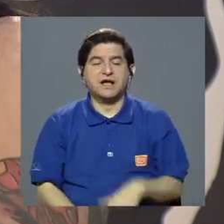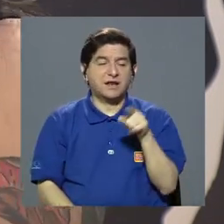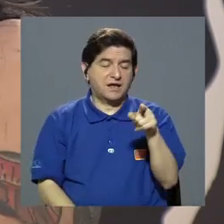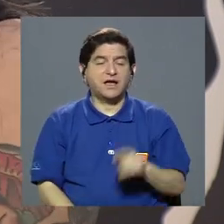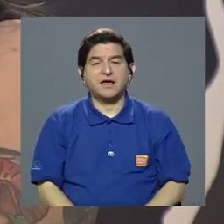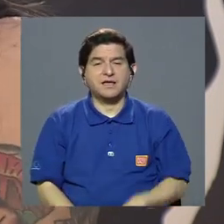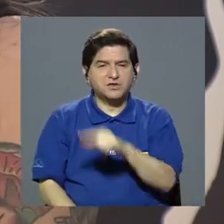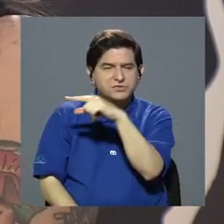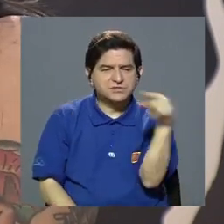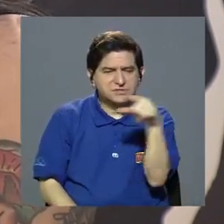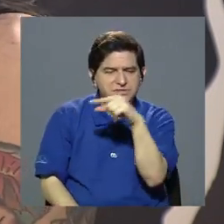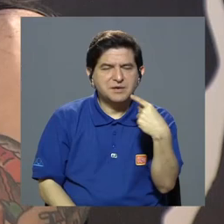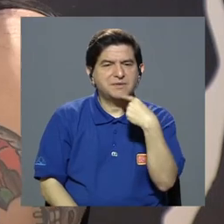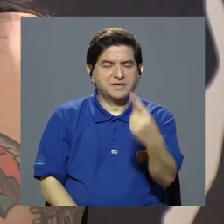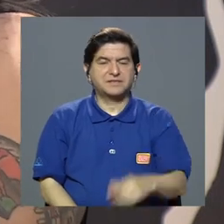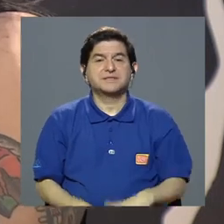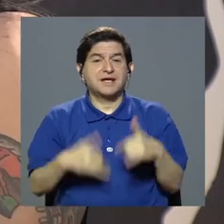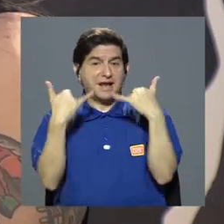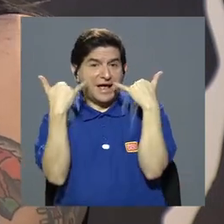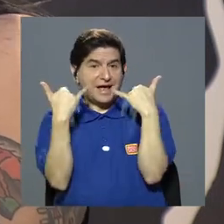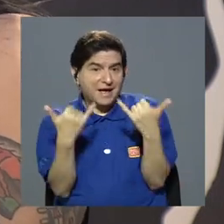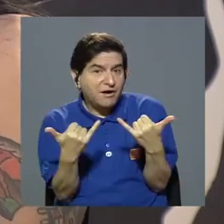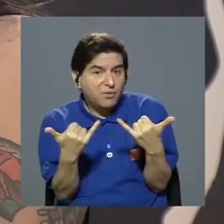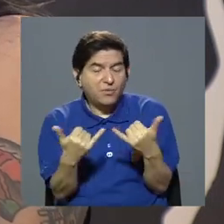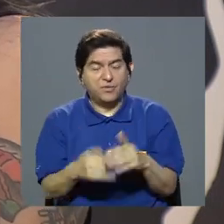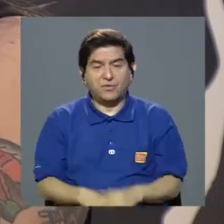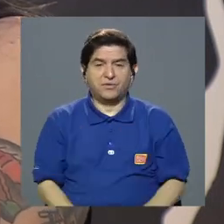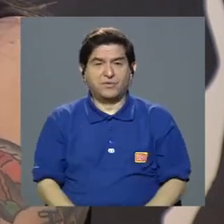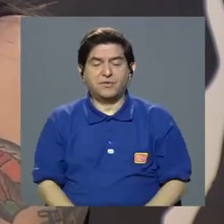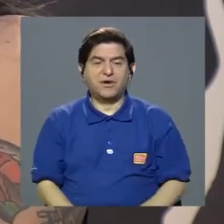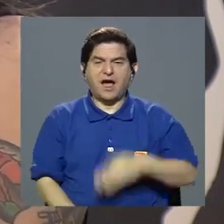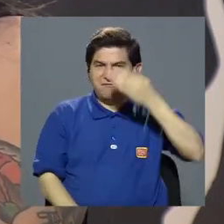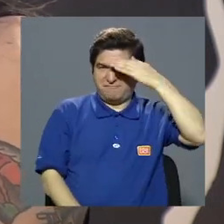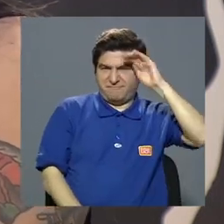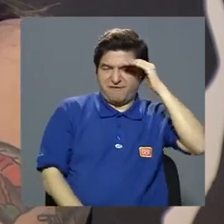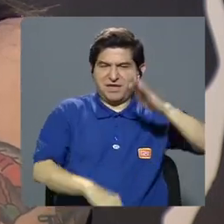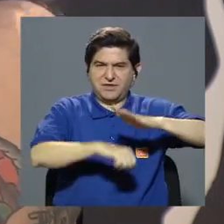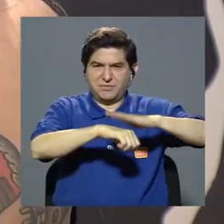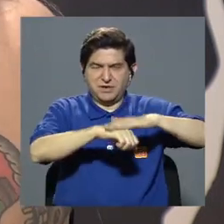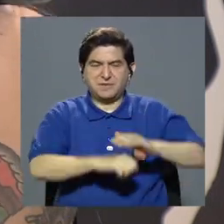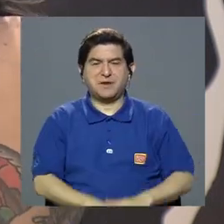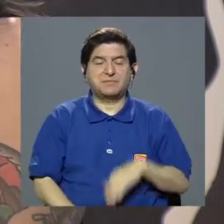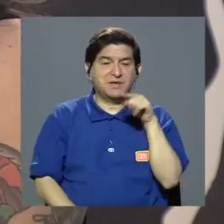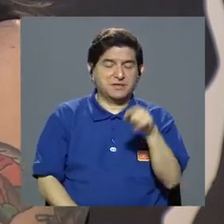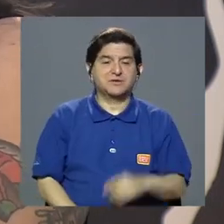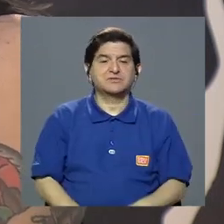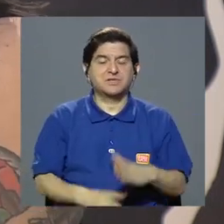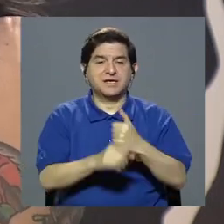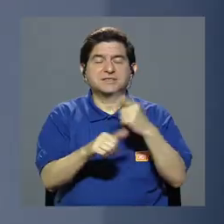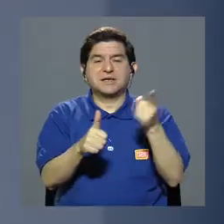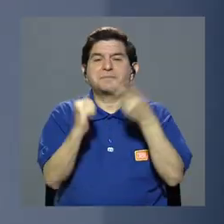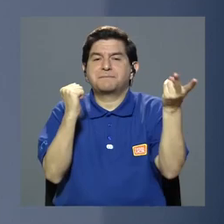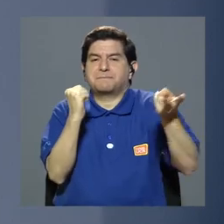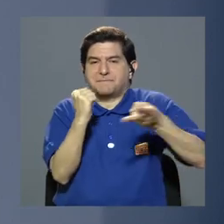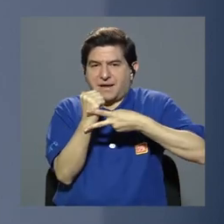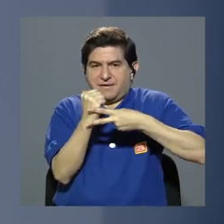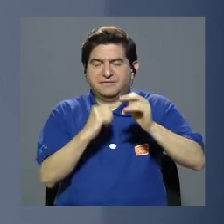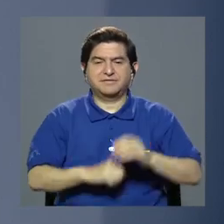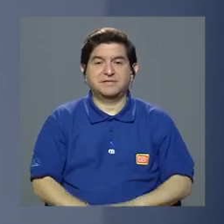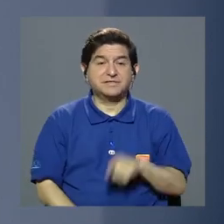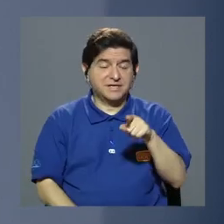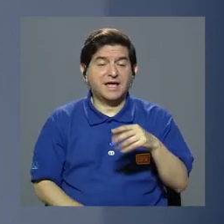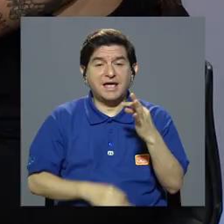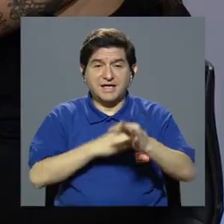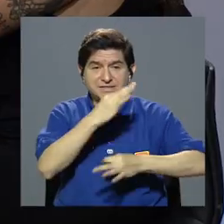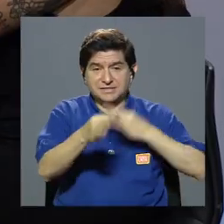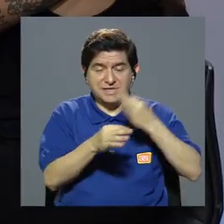nos están llamando todas las semanas a decirnos ahora ahora cómo se llama facebook te permite estrenar y hacer como un estreno digamos entonces